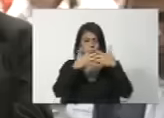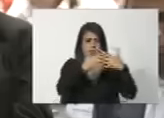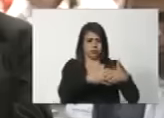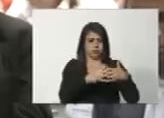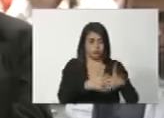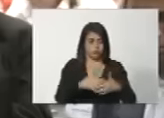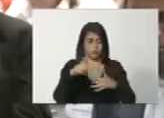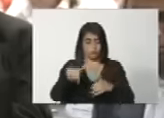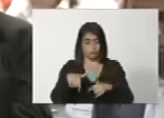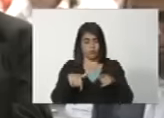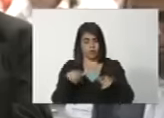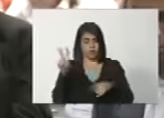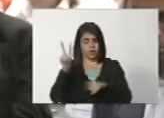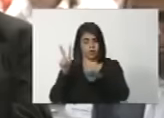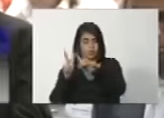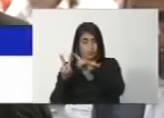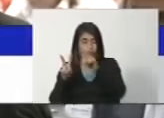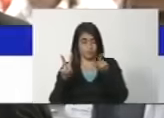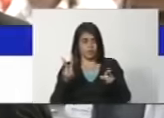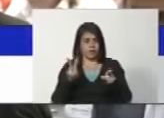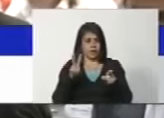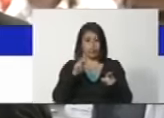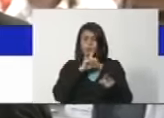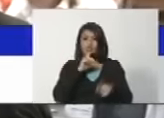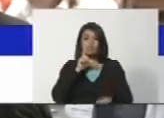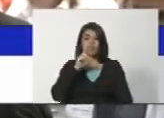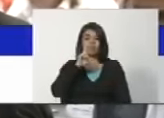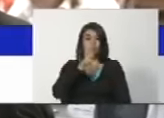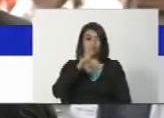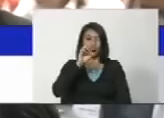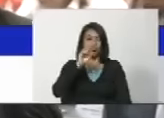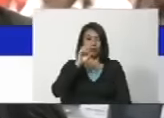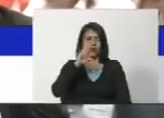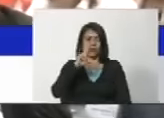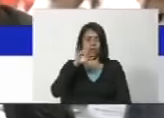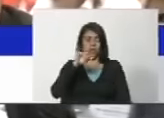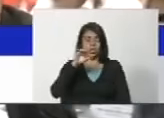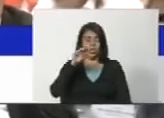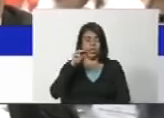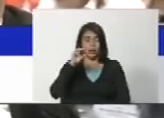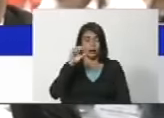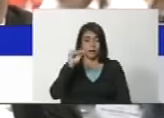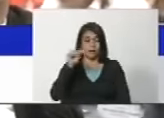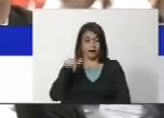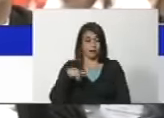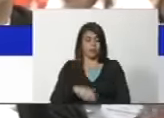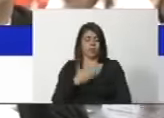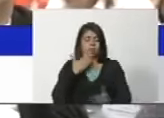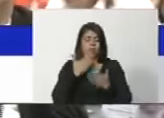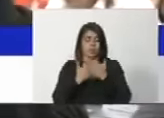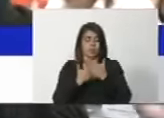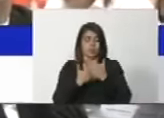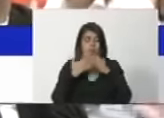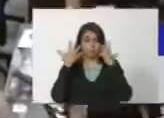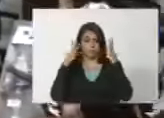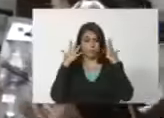mixta entre el Estado venezolano, que se llama y se denomina Empresa Mixta Roraima. Muchas